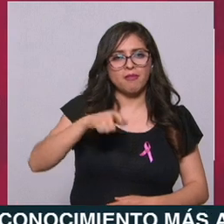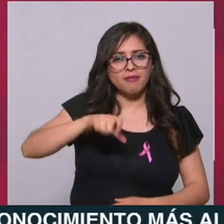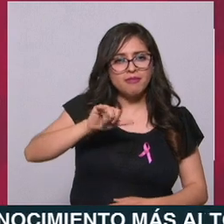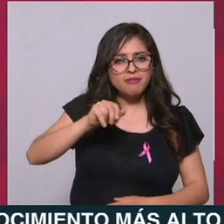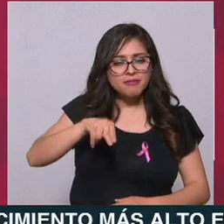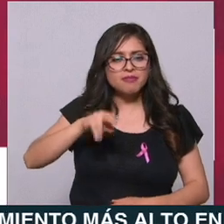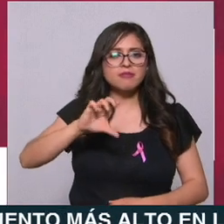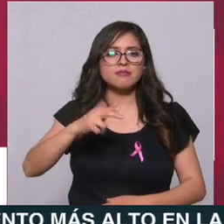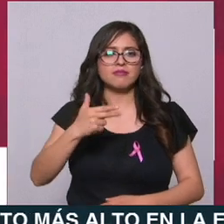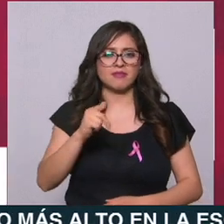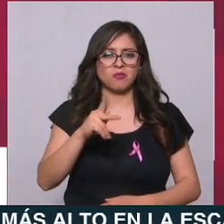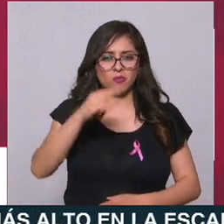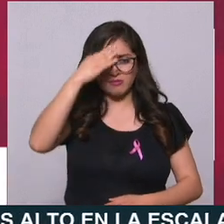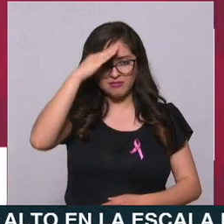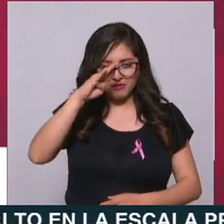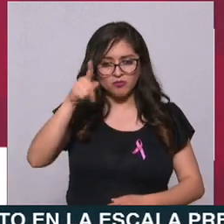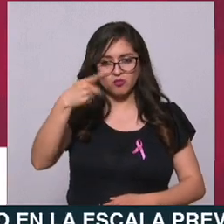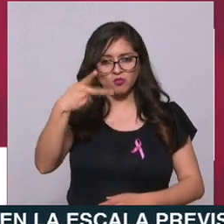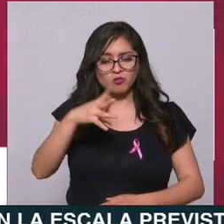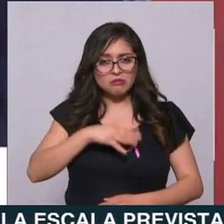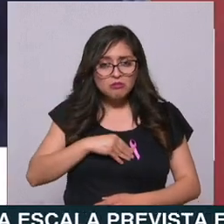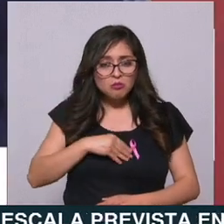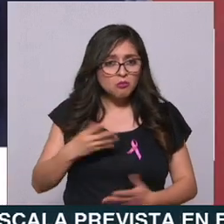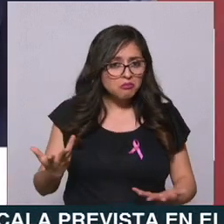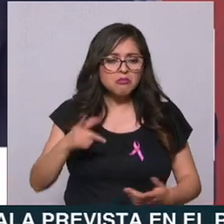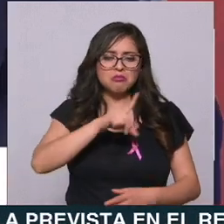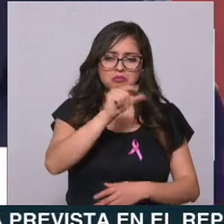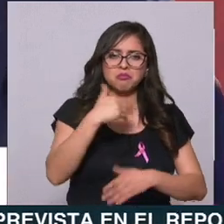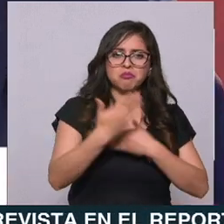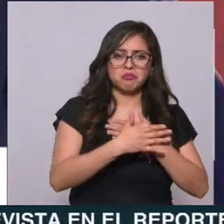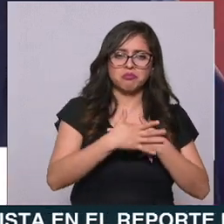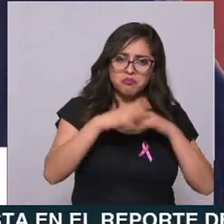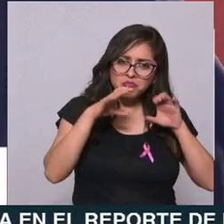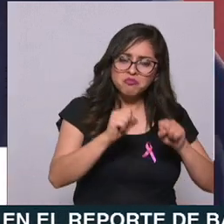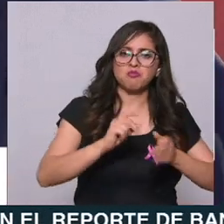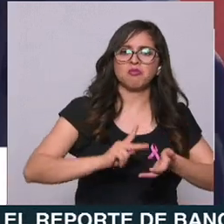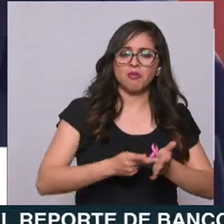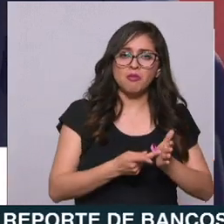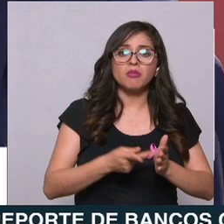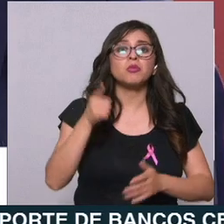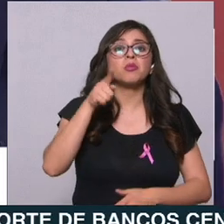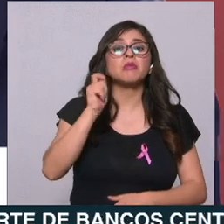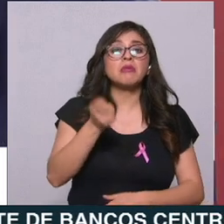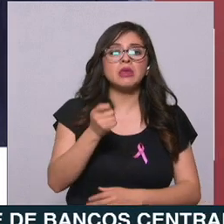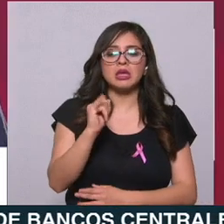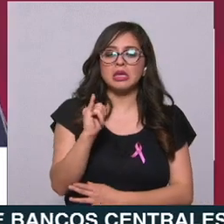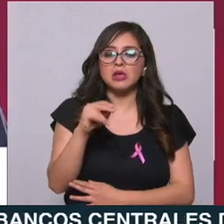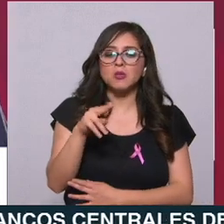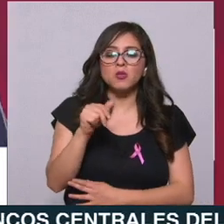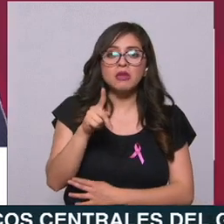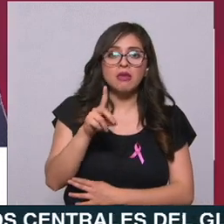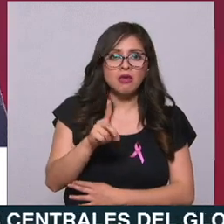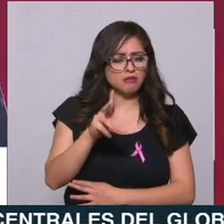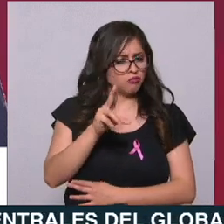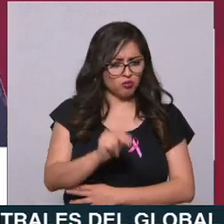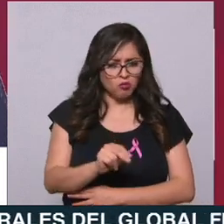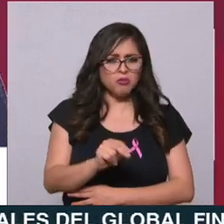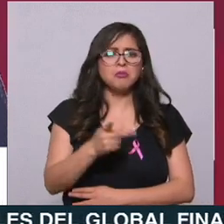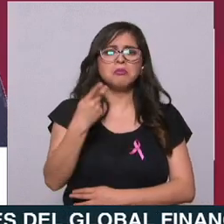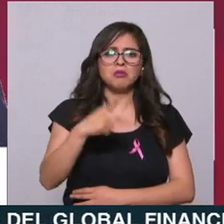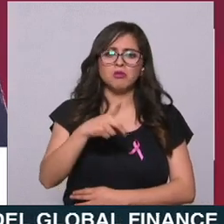puede haber impunidad, nada más que hay que cuidar